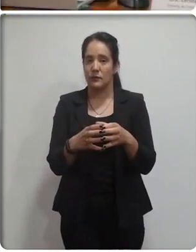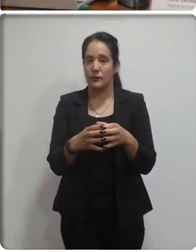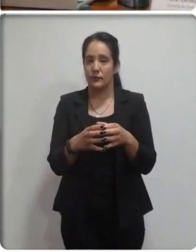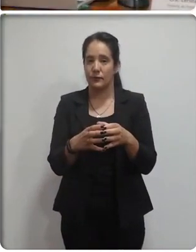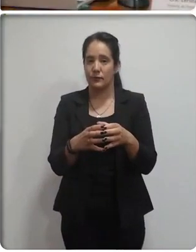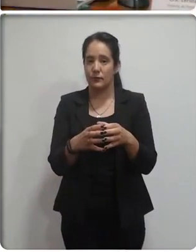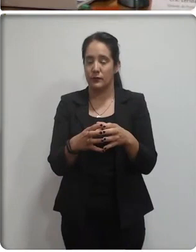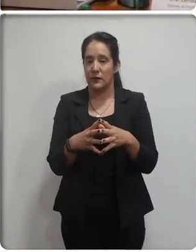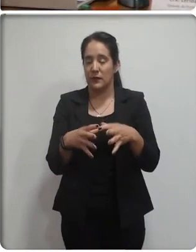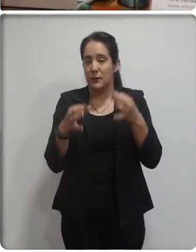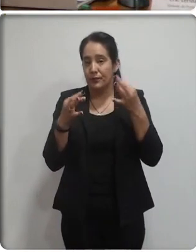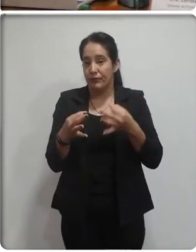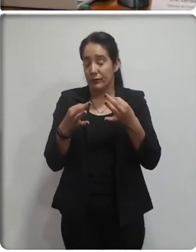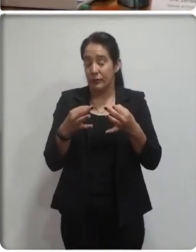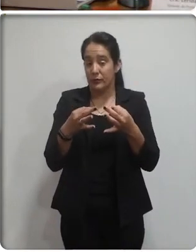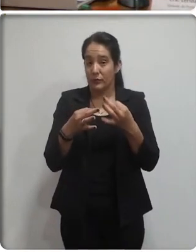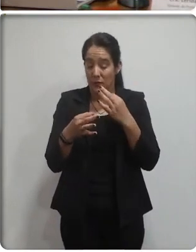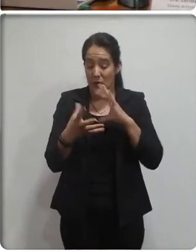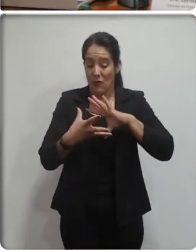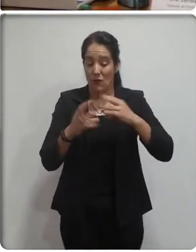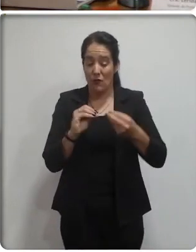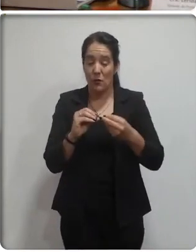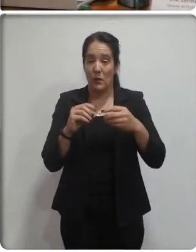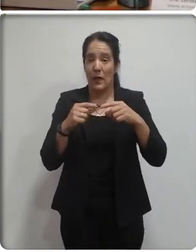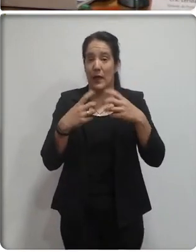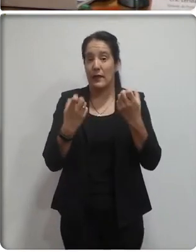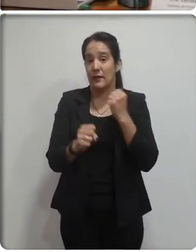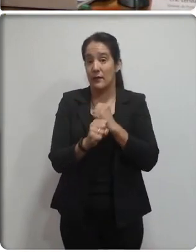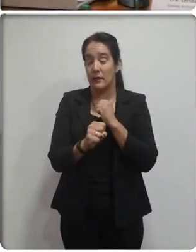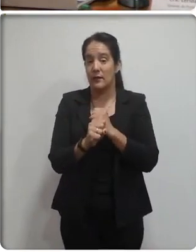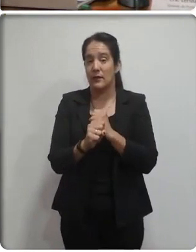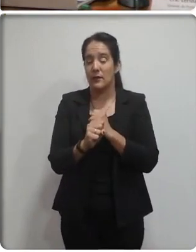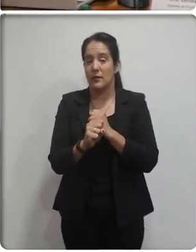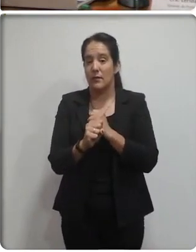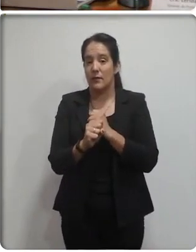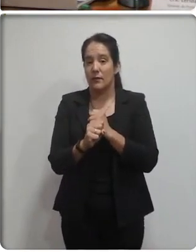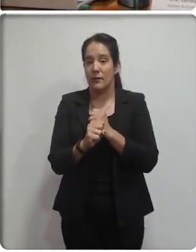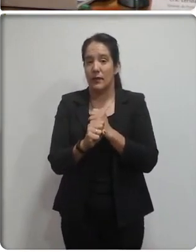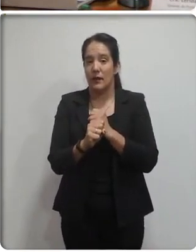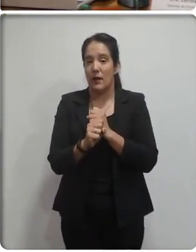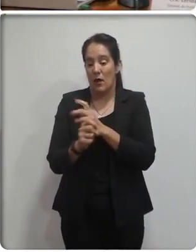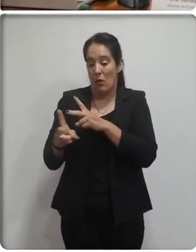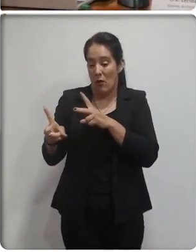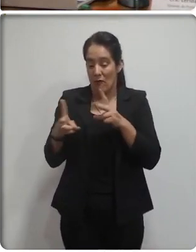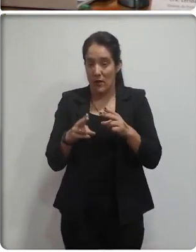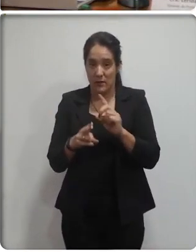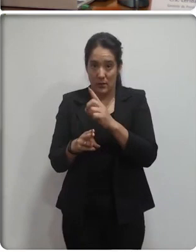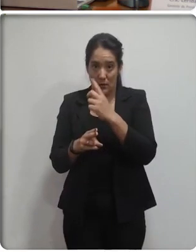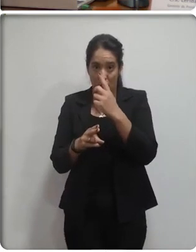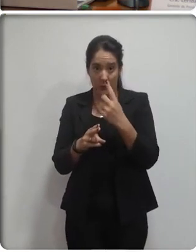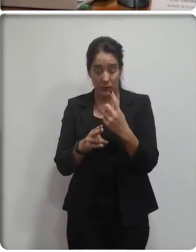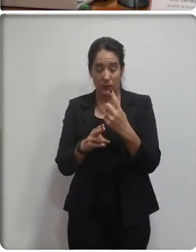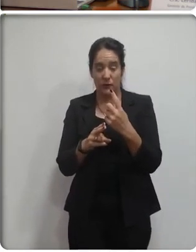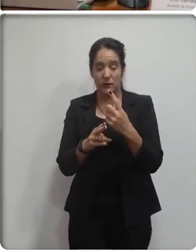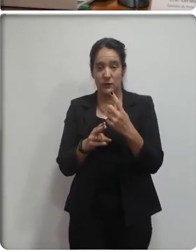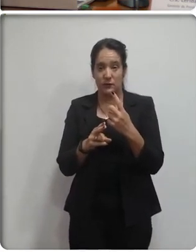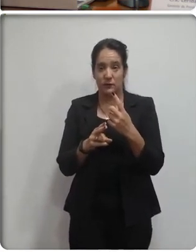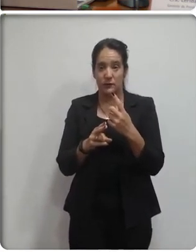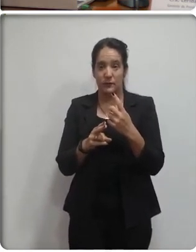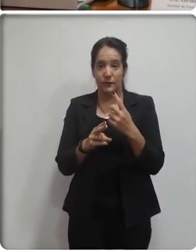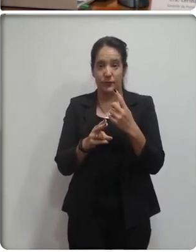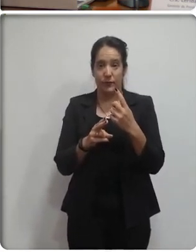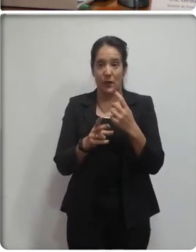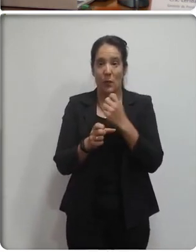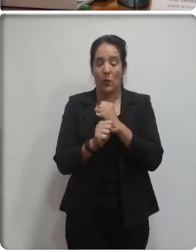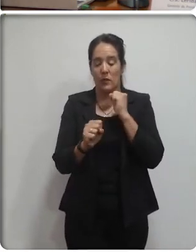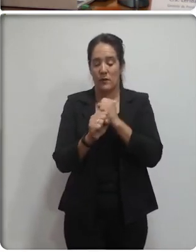Y en realidad en la metodología de lo que ha sido el diagnóstico de la fase 1 se establecieron el trabajo en